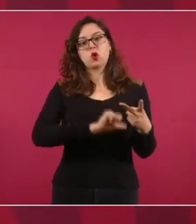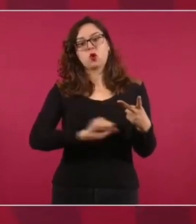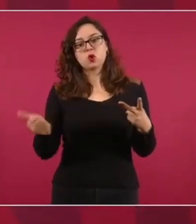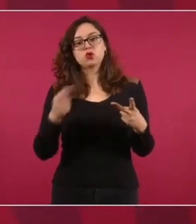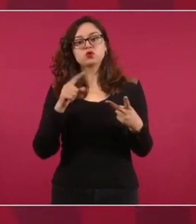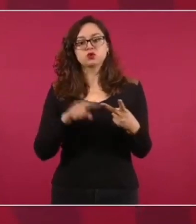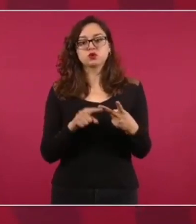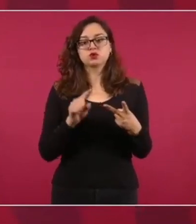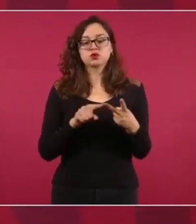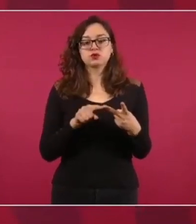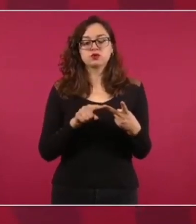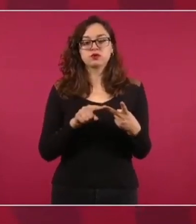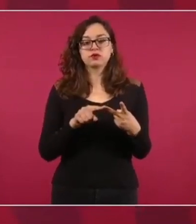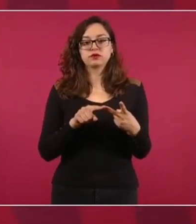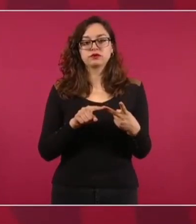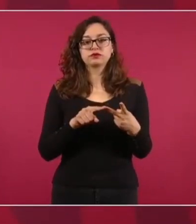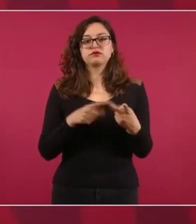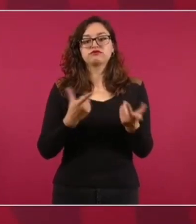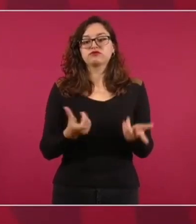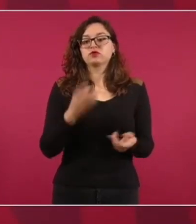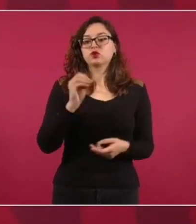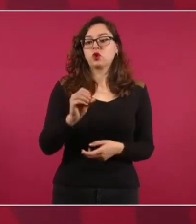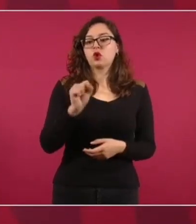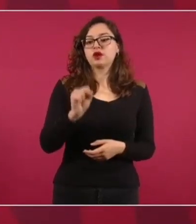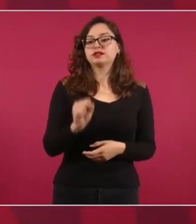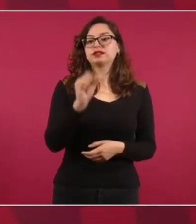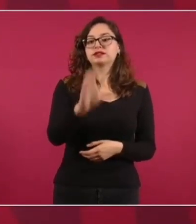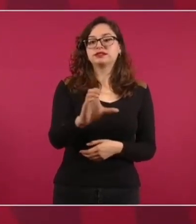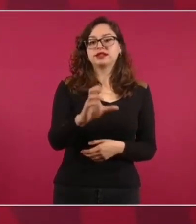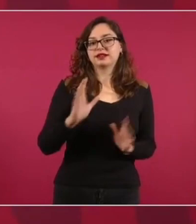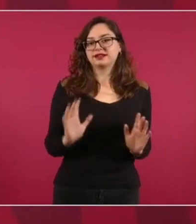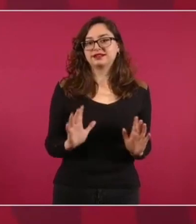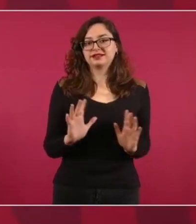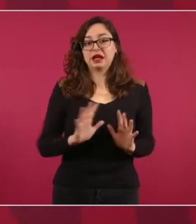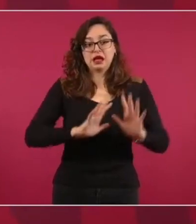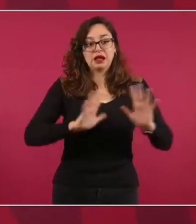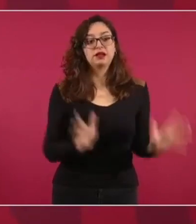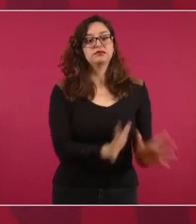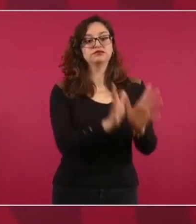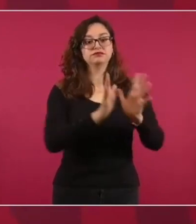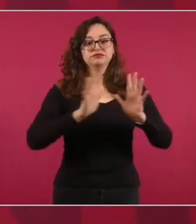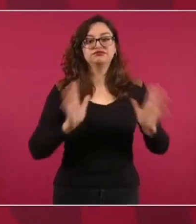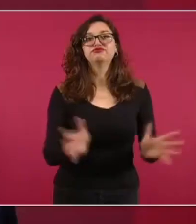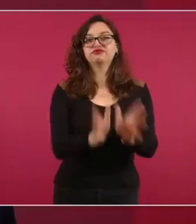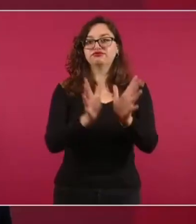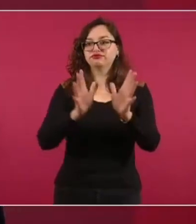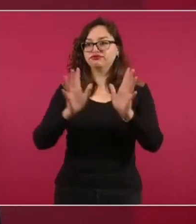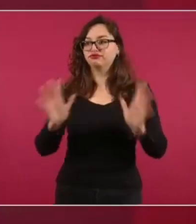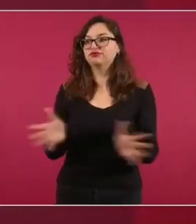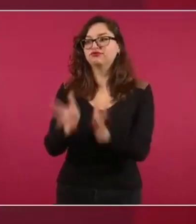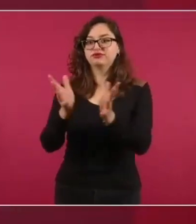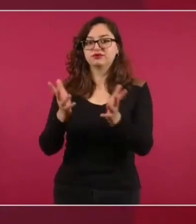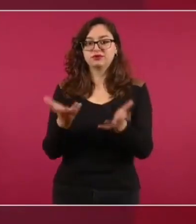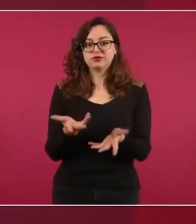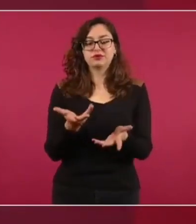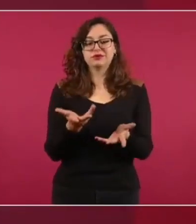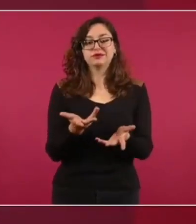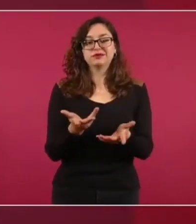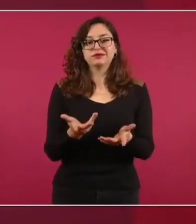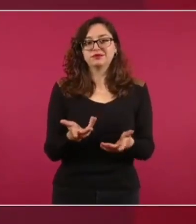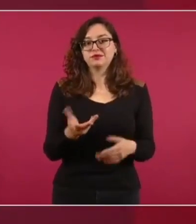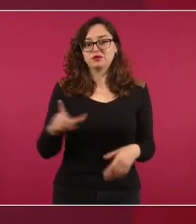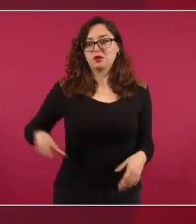fue impulsar las organizaciones de la llamada sociedad civil, porque necesitaban